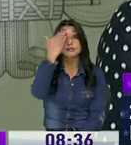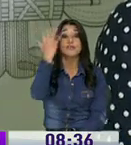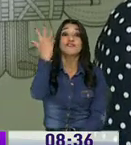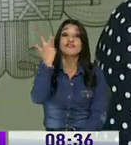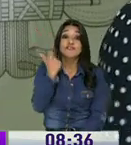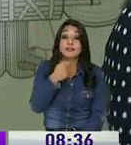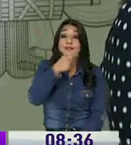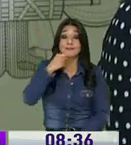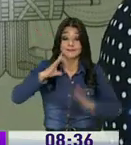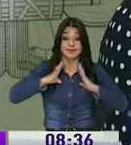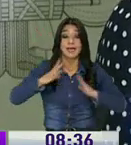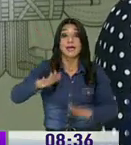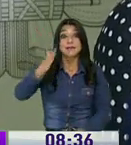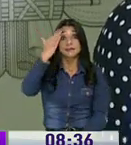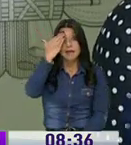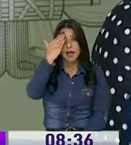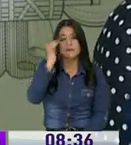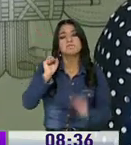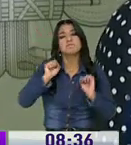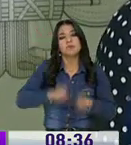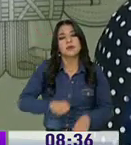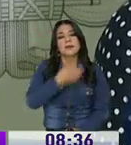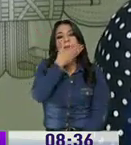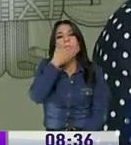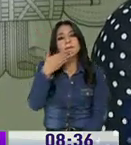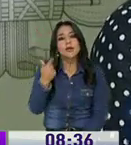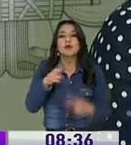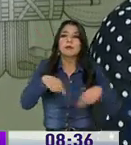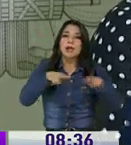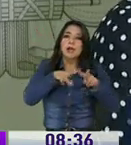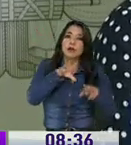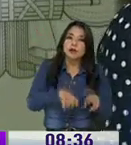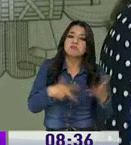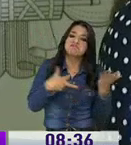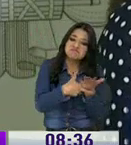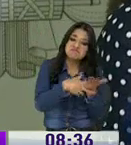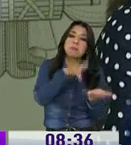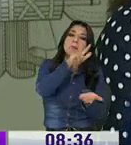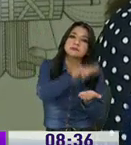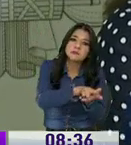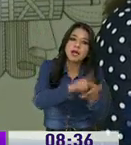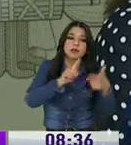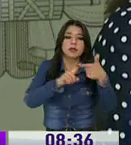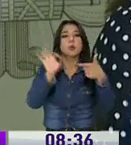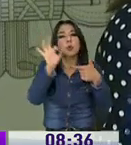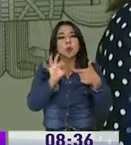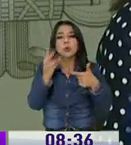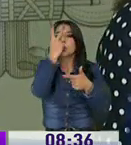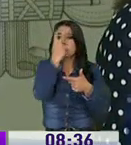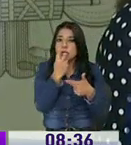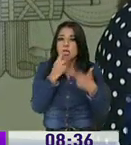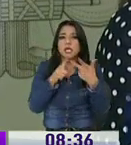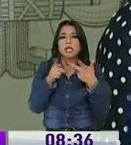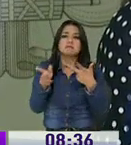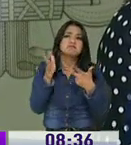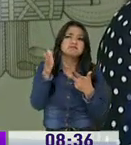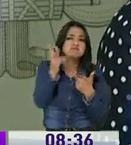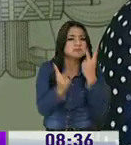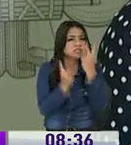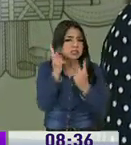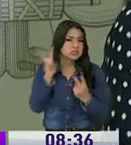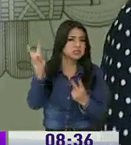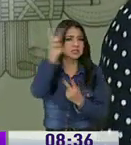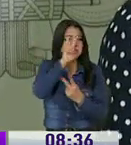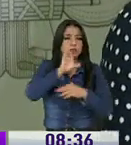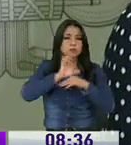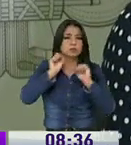de los feriados, podemos conseguir mejores precios tanto en boletos aéreos como en hoteles y en destinos turísticos en el